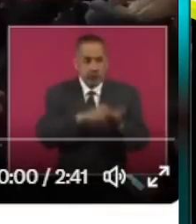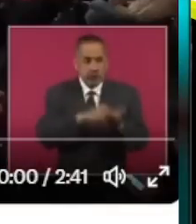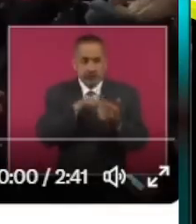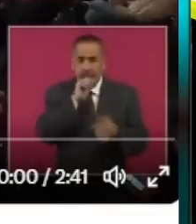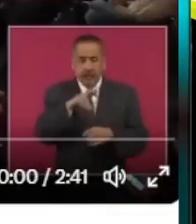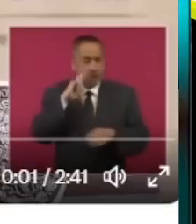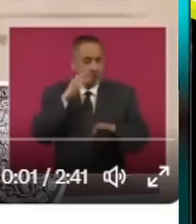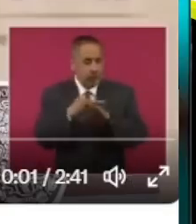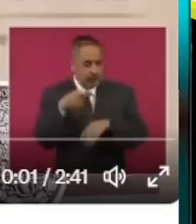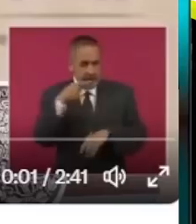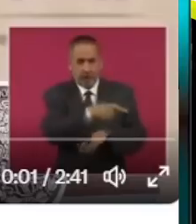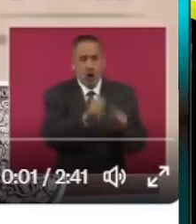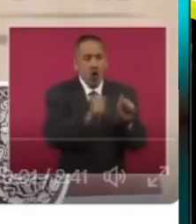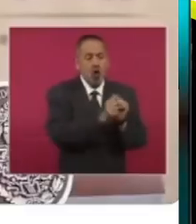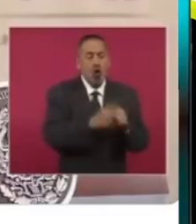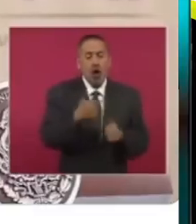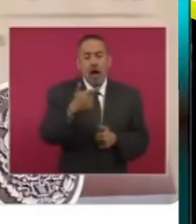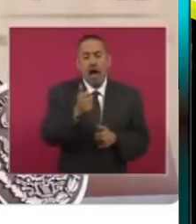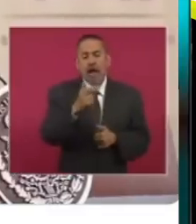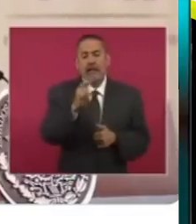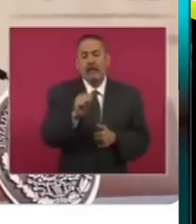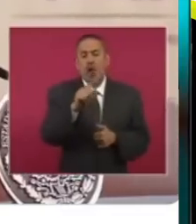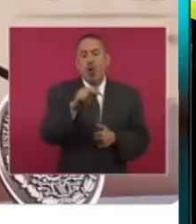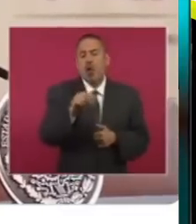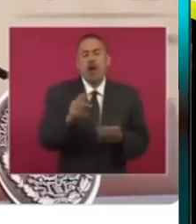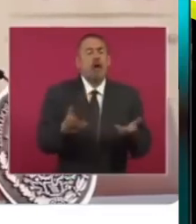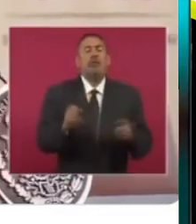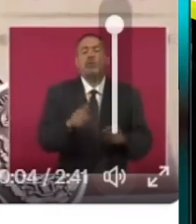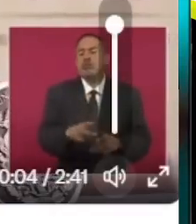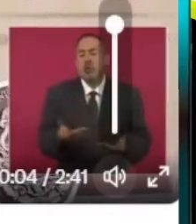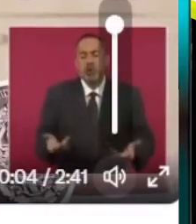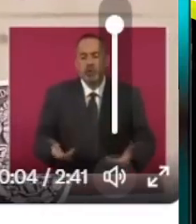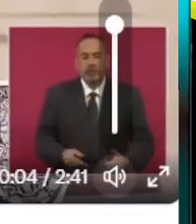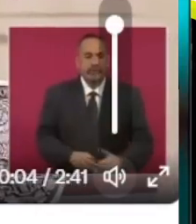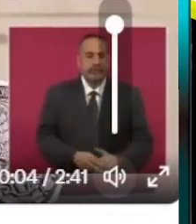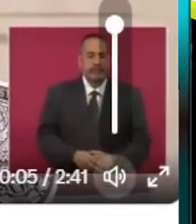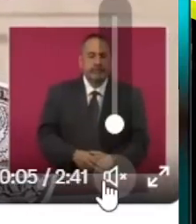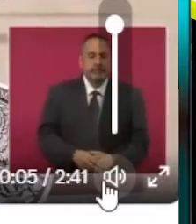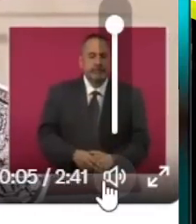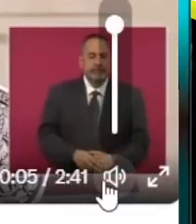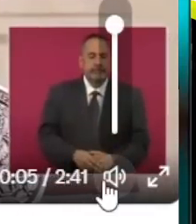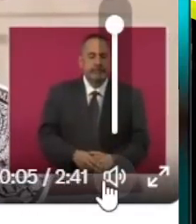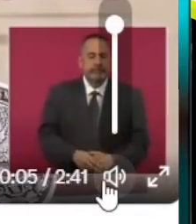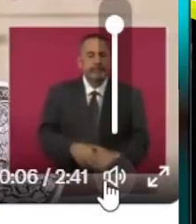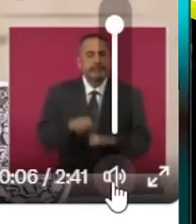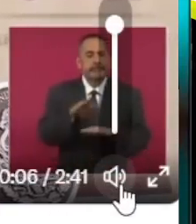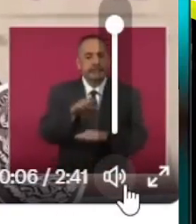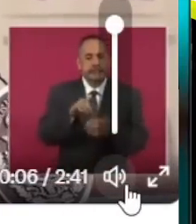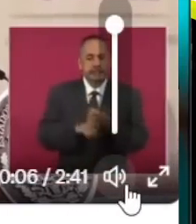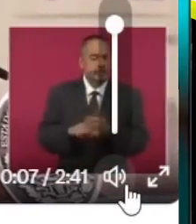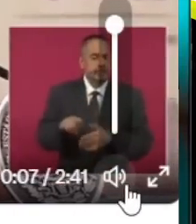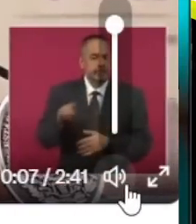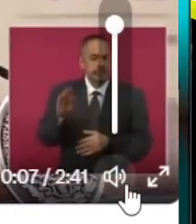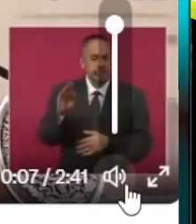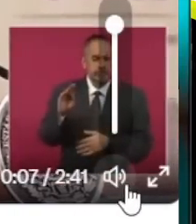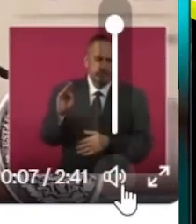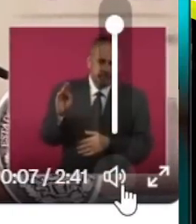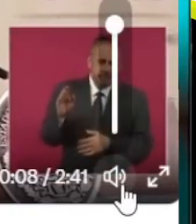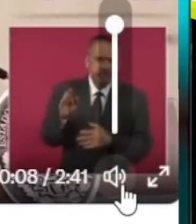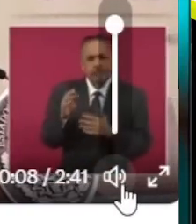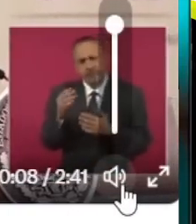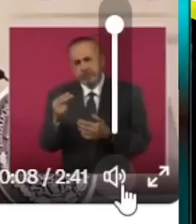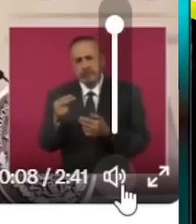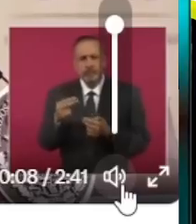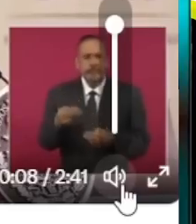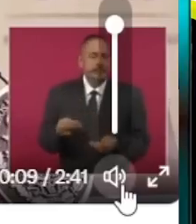eso bueno acerca de lo de la marihuana o la